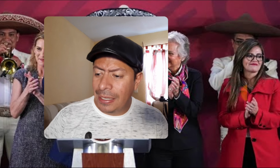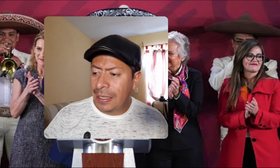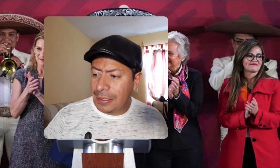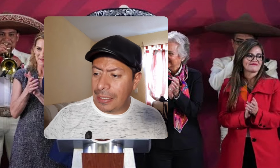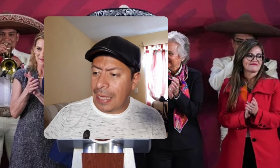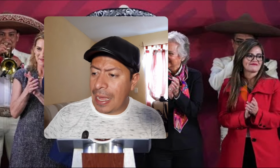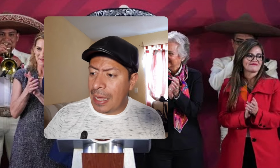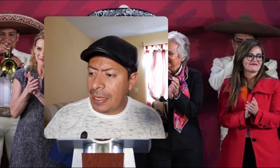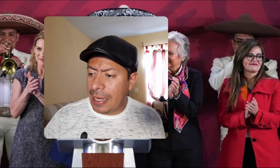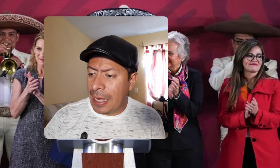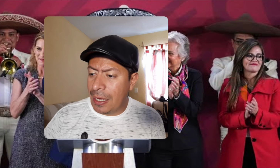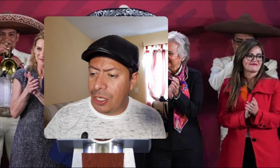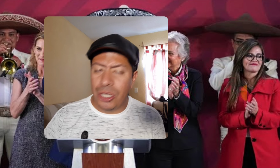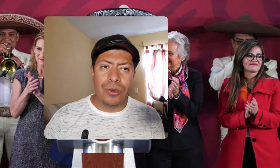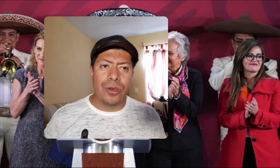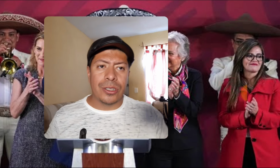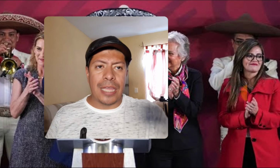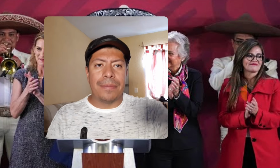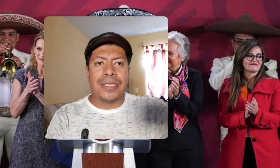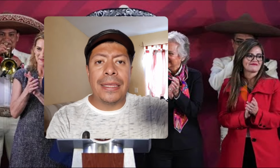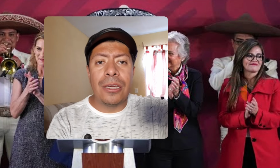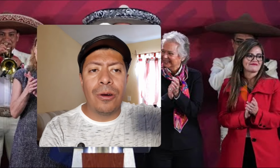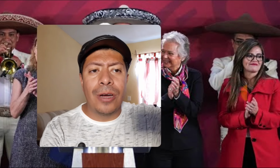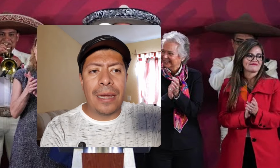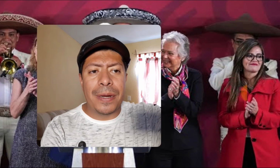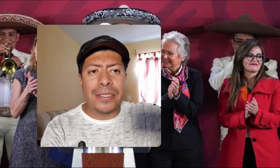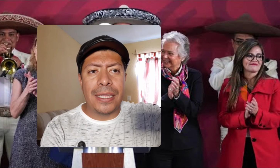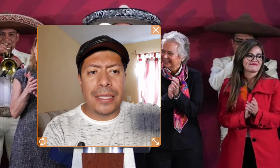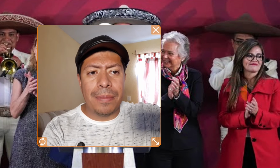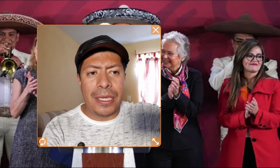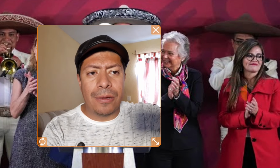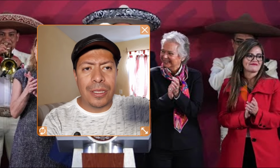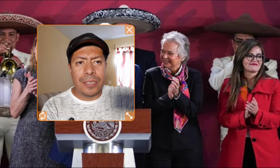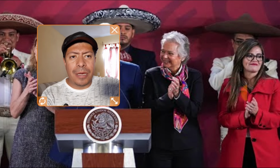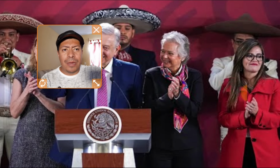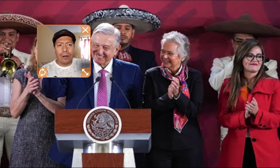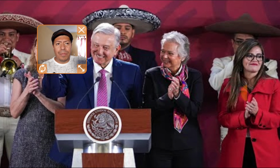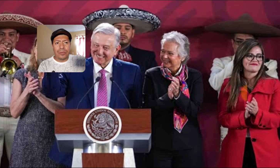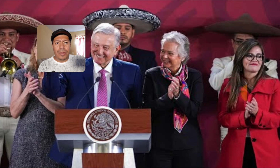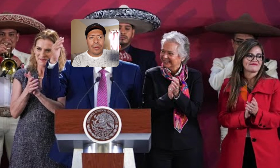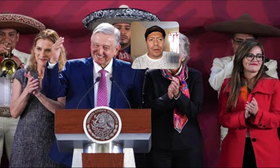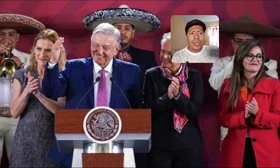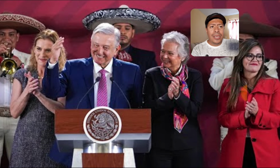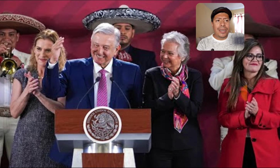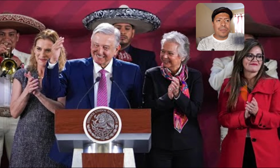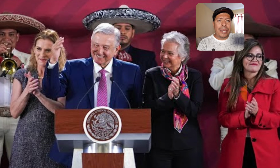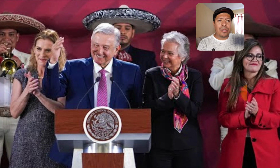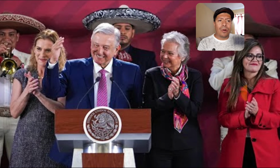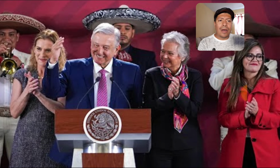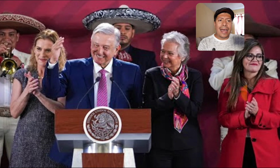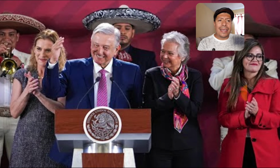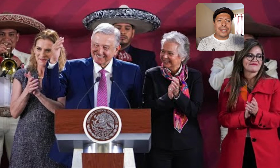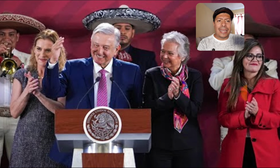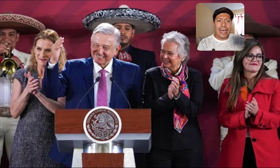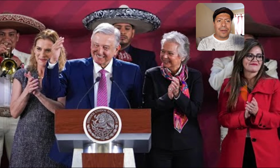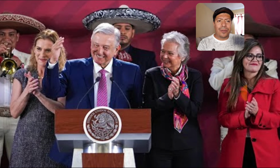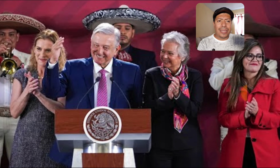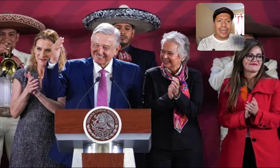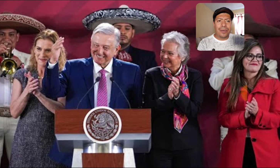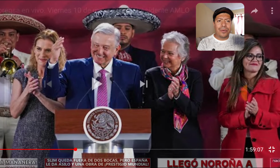atrás, cita ahí el New York Times. ¿Qué dijo el presidente de México, Andrés Manuel López Obrador, respecto a